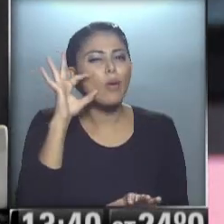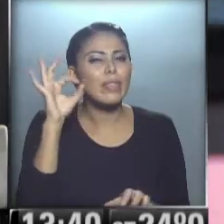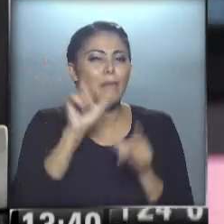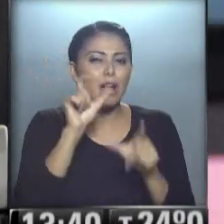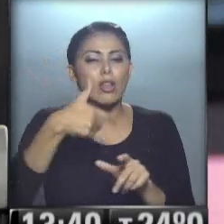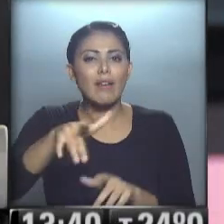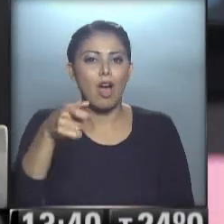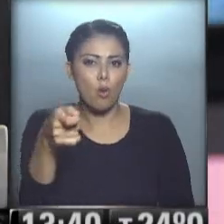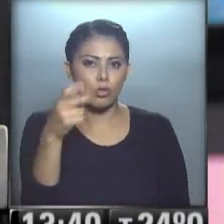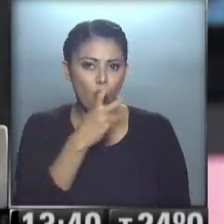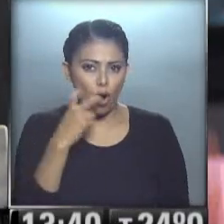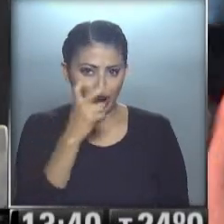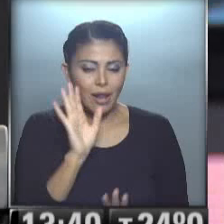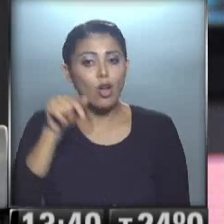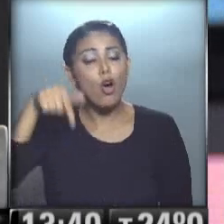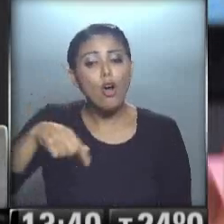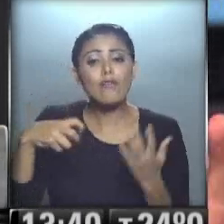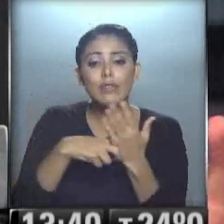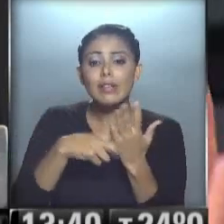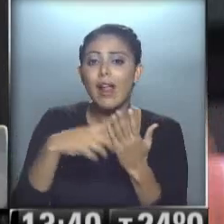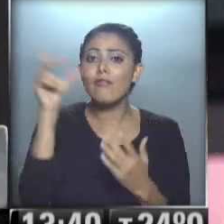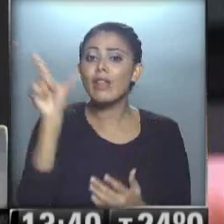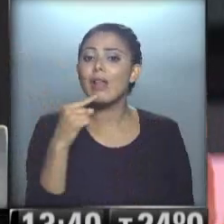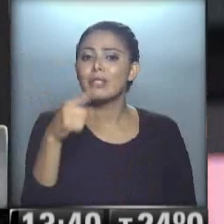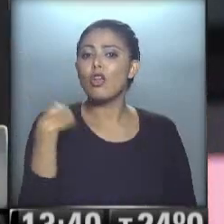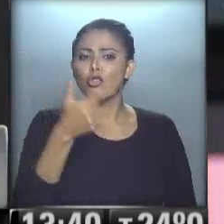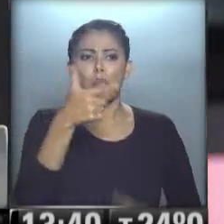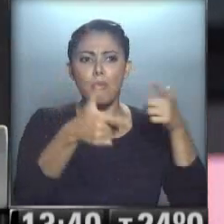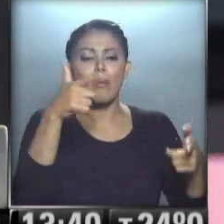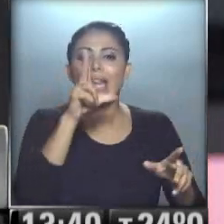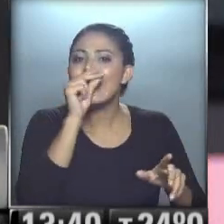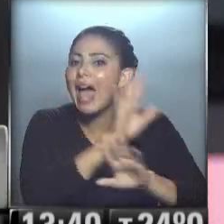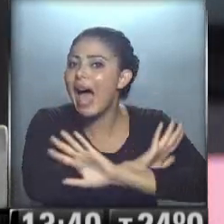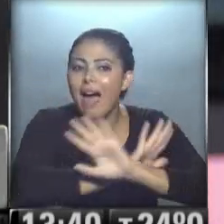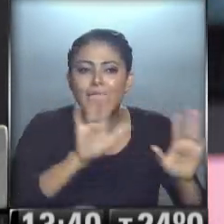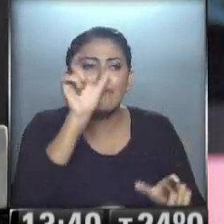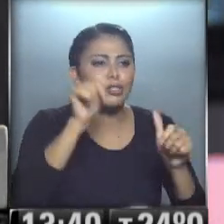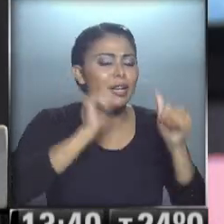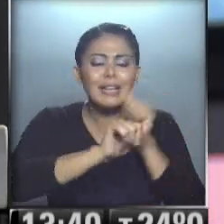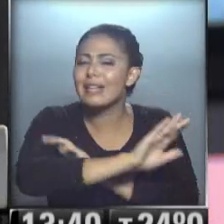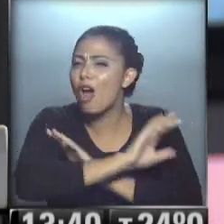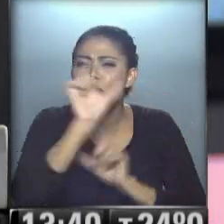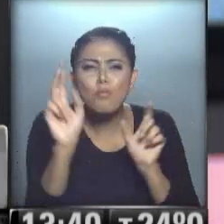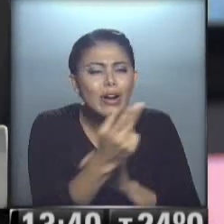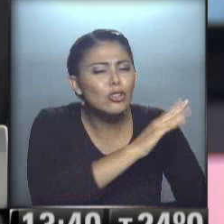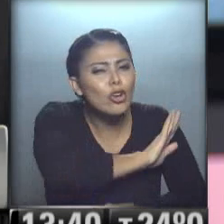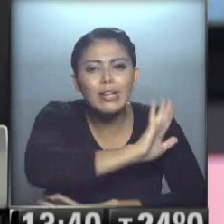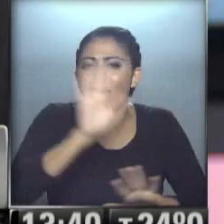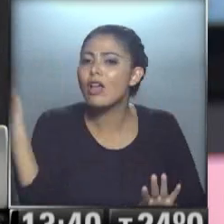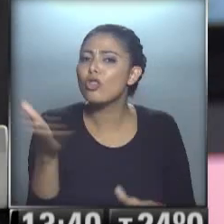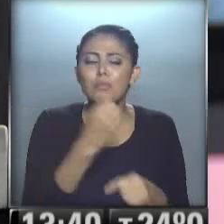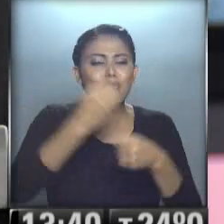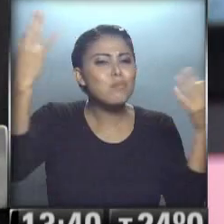más importante me dice un fiscal Federal esta mañana no disparamos un solo tiro No hay ninguna persona herida ningún muerto esto se hizo